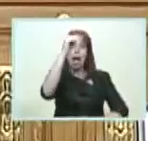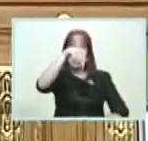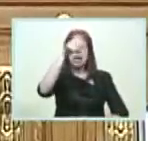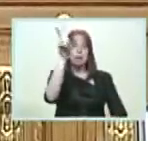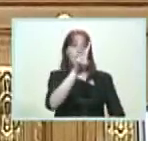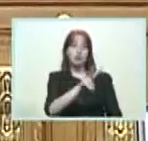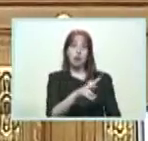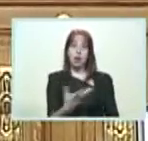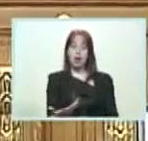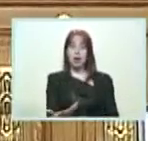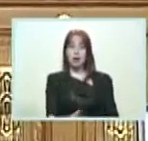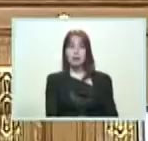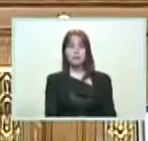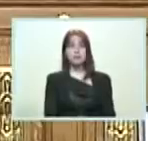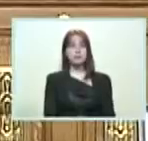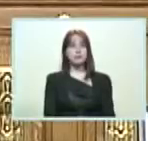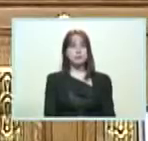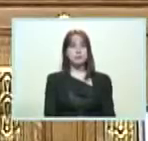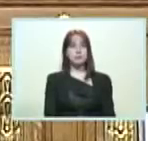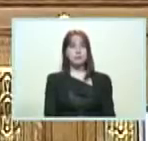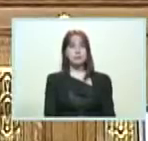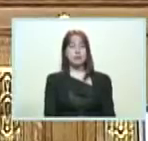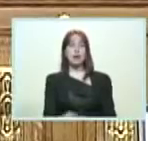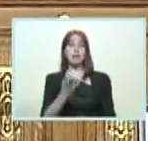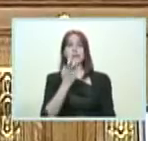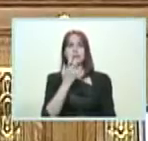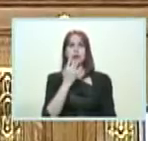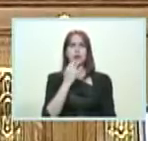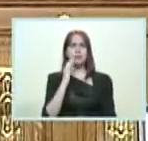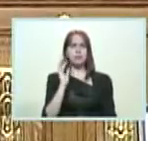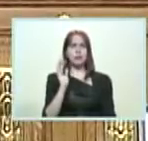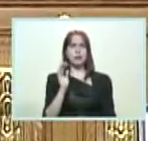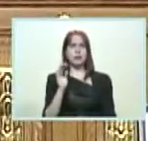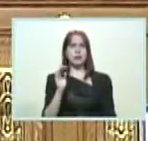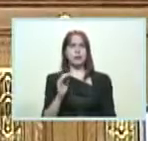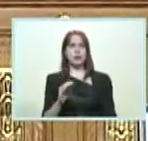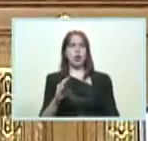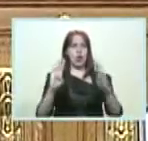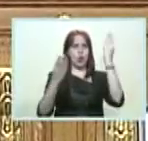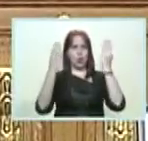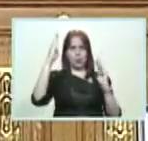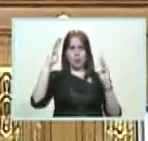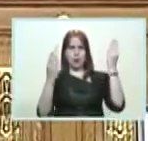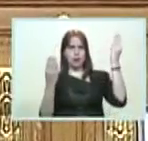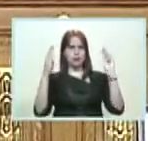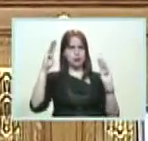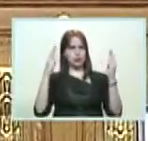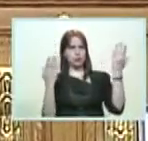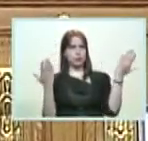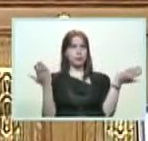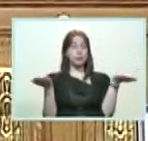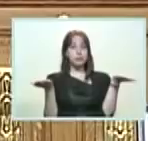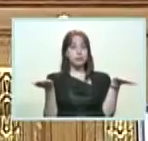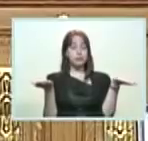Venezuela. Si pusiéramos una comparación